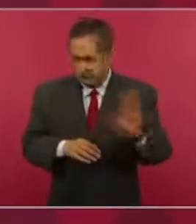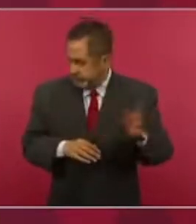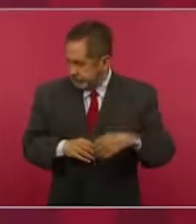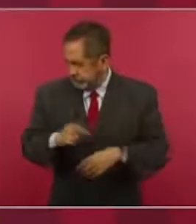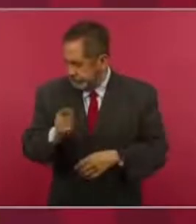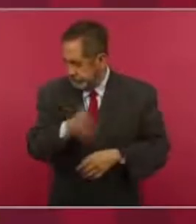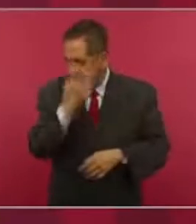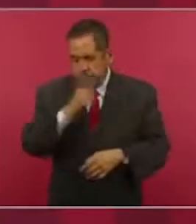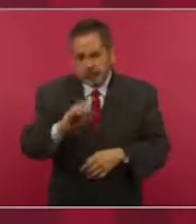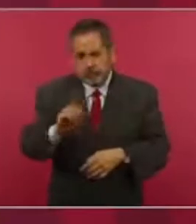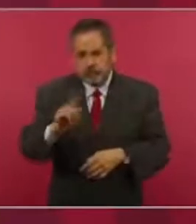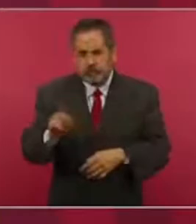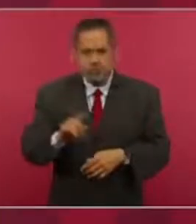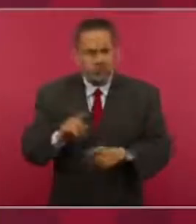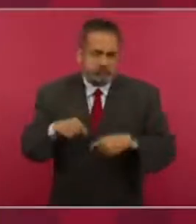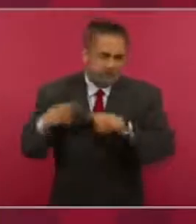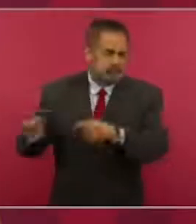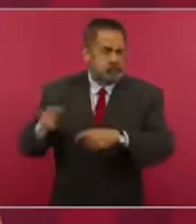No. Es